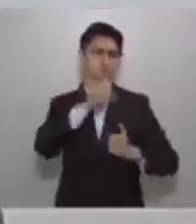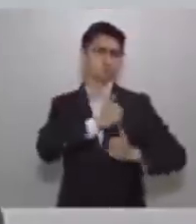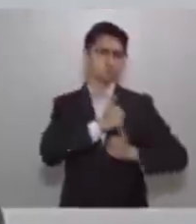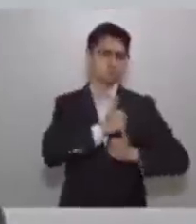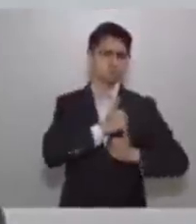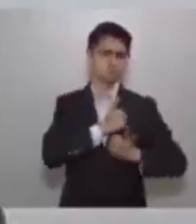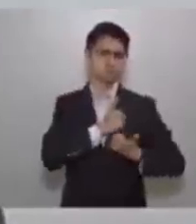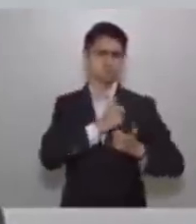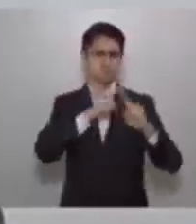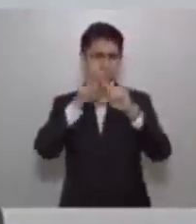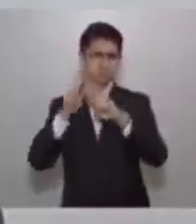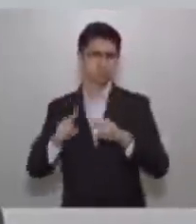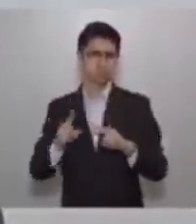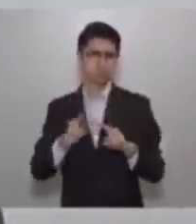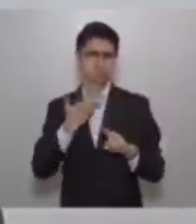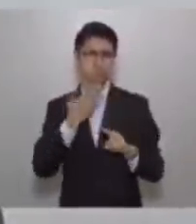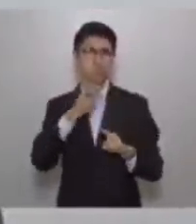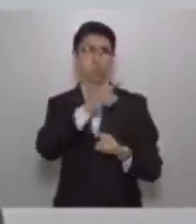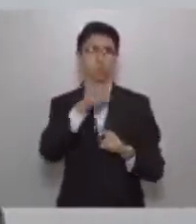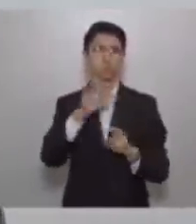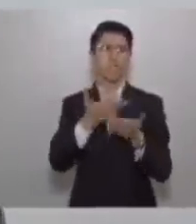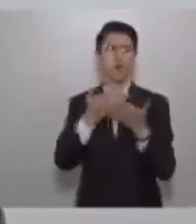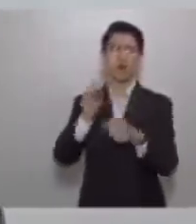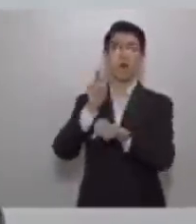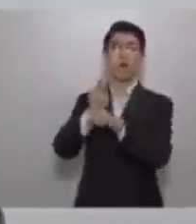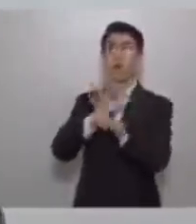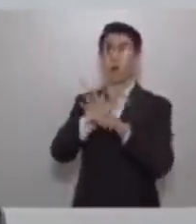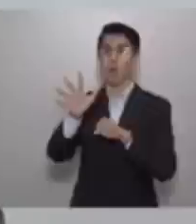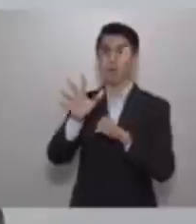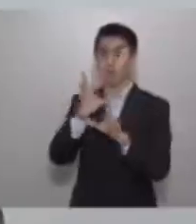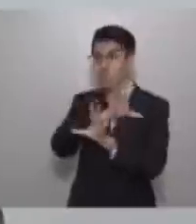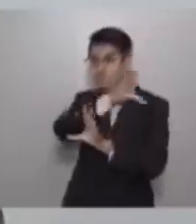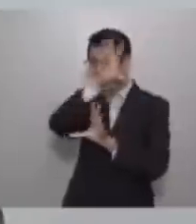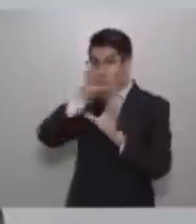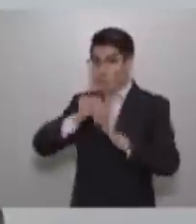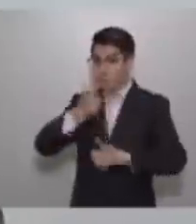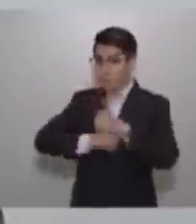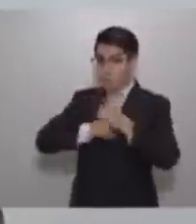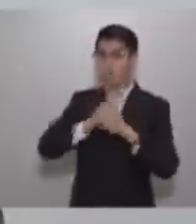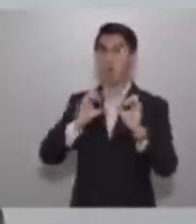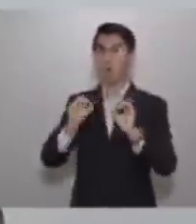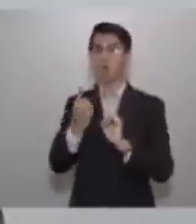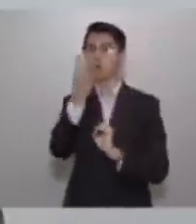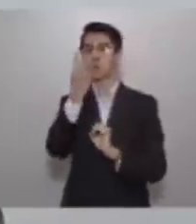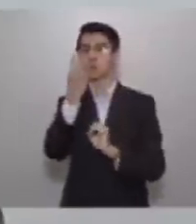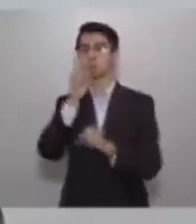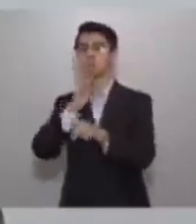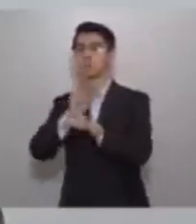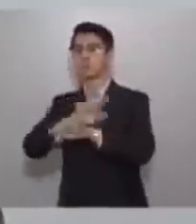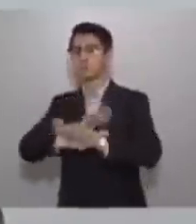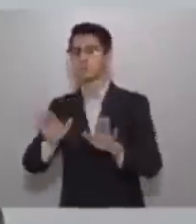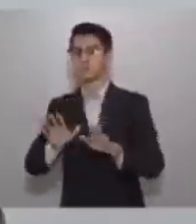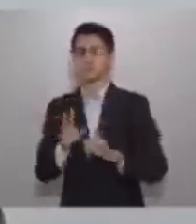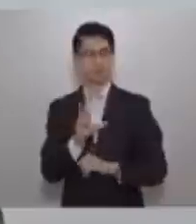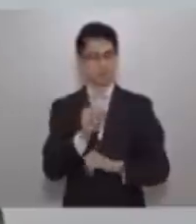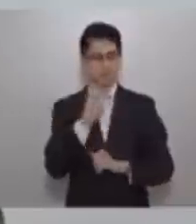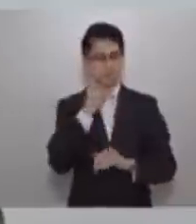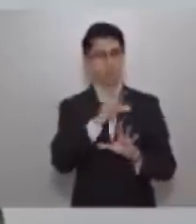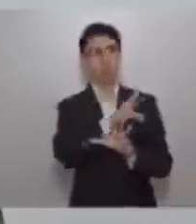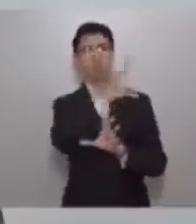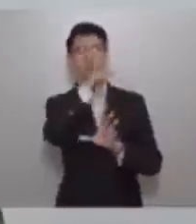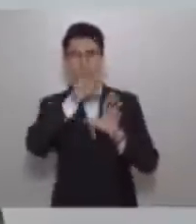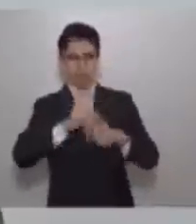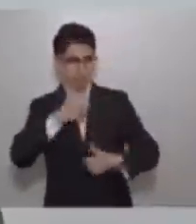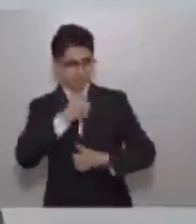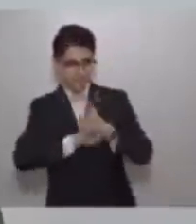hacen oficiales, no piden, cosa más, la colaboración, pues ahí donde es importante el apoyo de la ciudadanía para que juntos, ciudadanía con